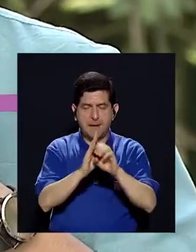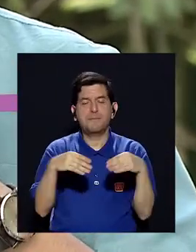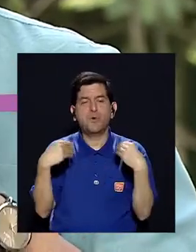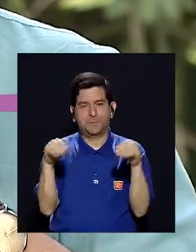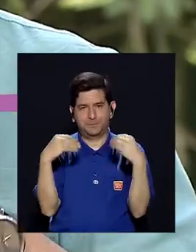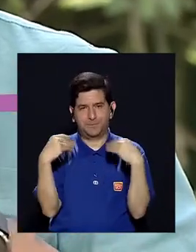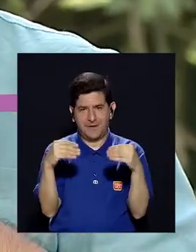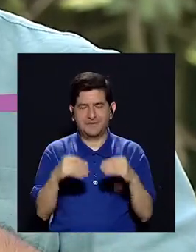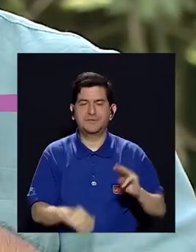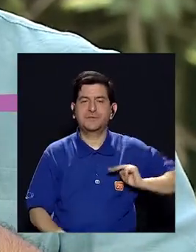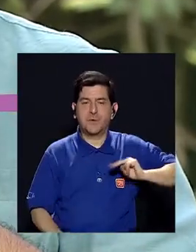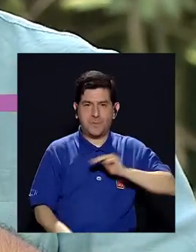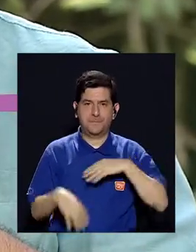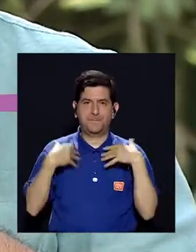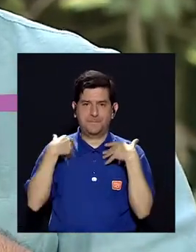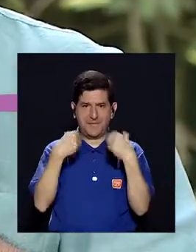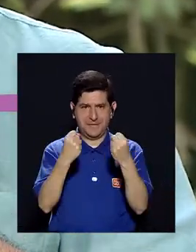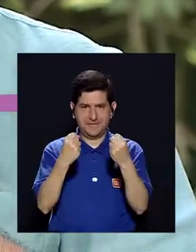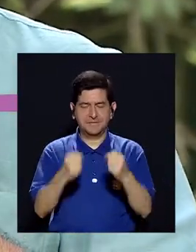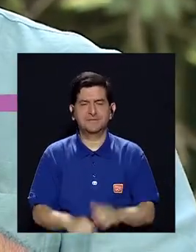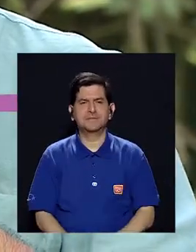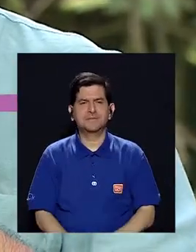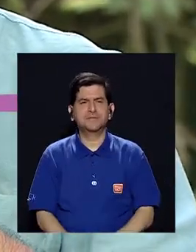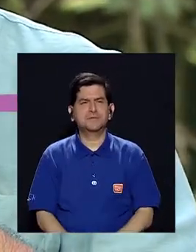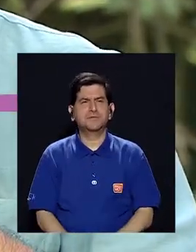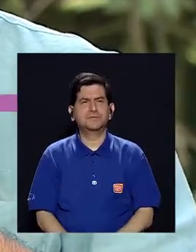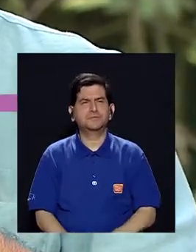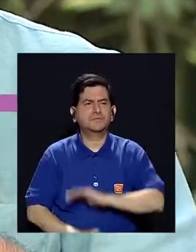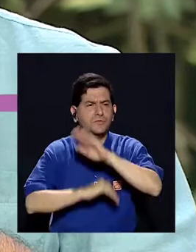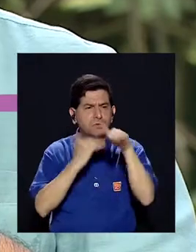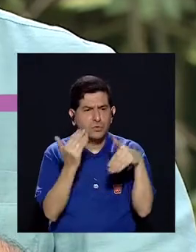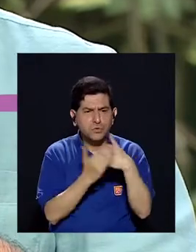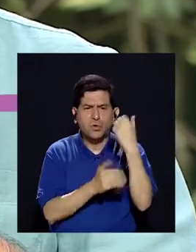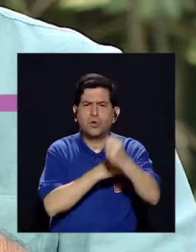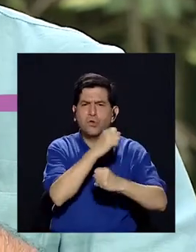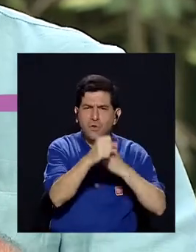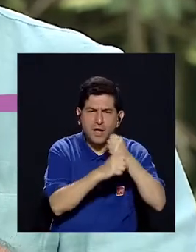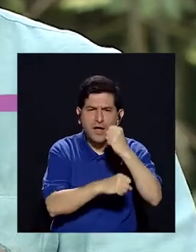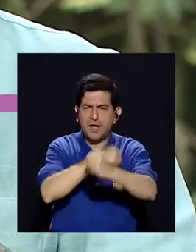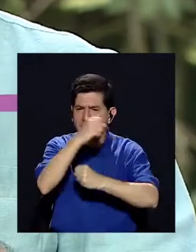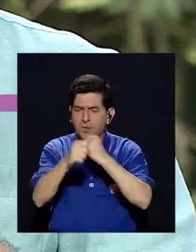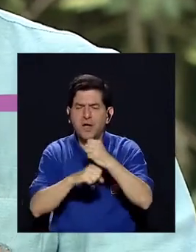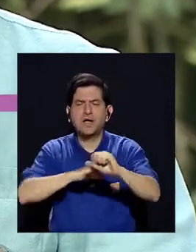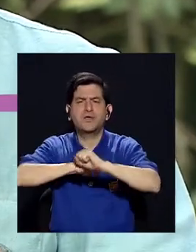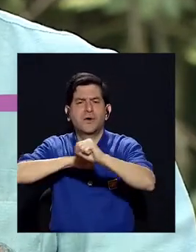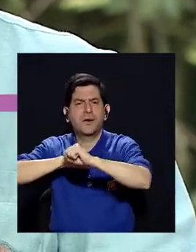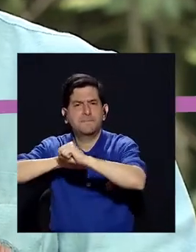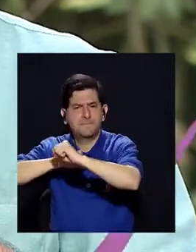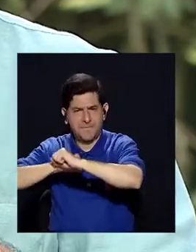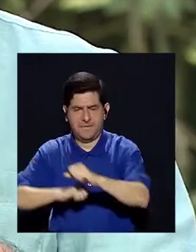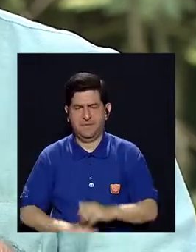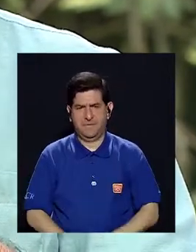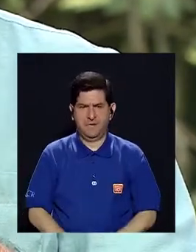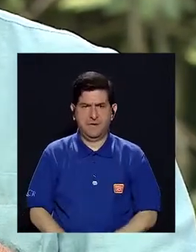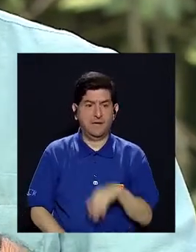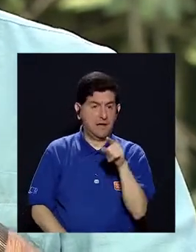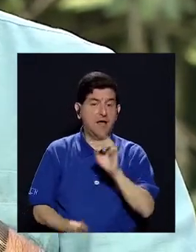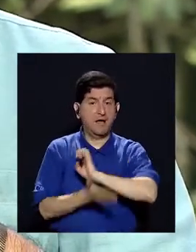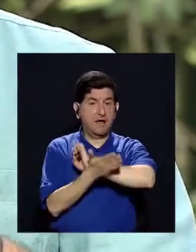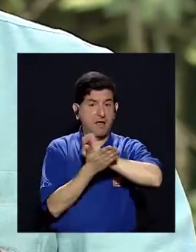de los plásticos: el Ministerio de Salud durante todos los años ha estado haciendo campañas